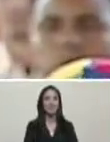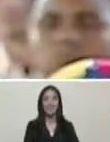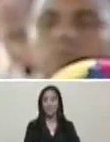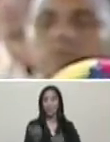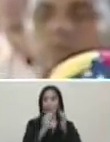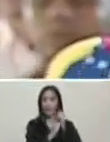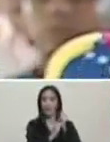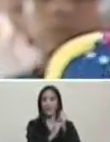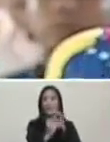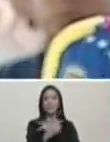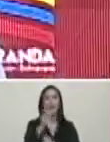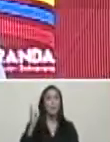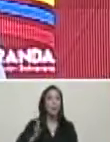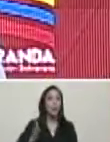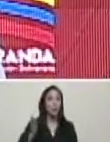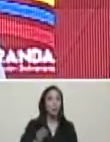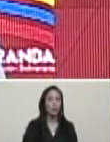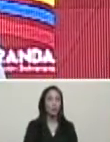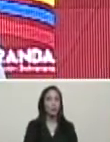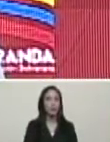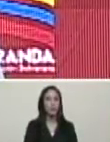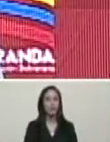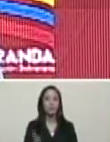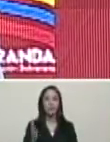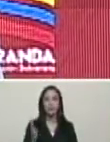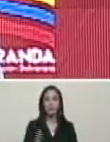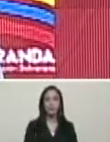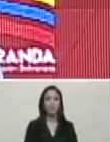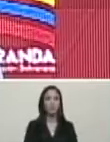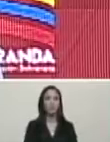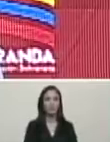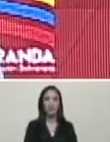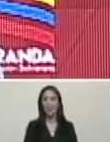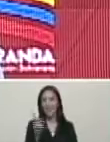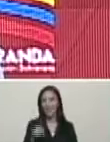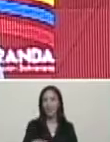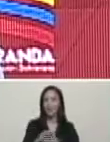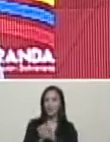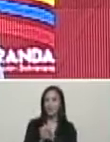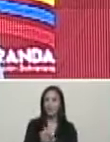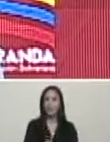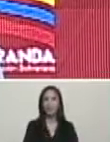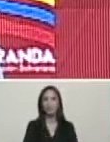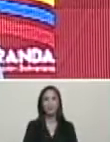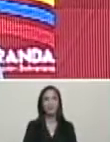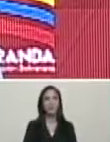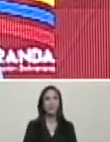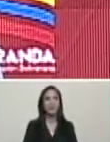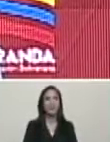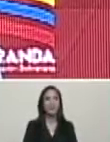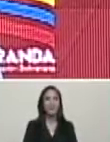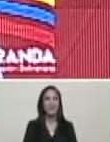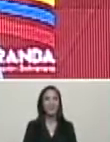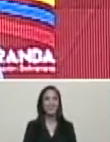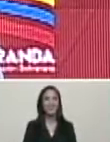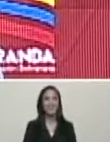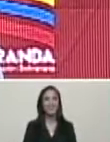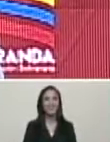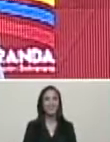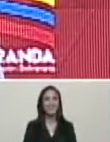Lideresa de Baruta. Y el compañero también, la compañera, también